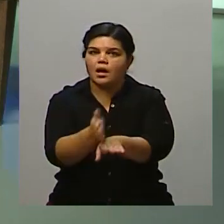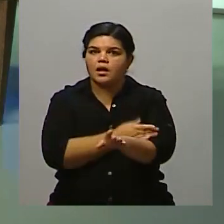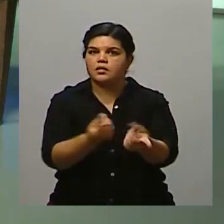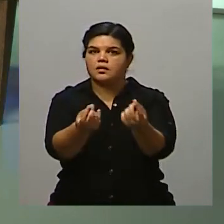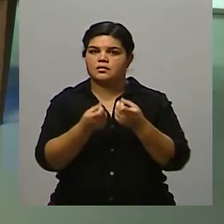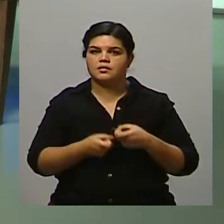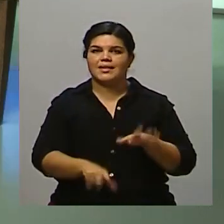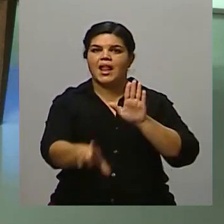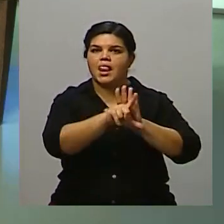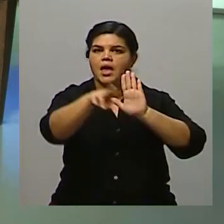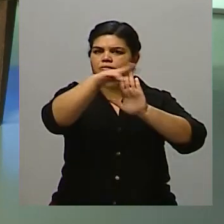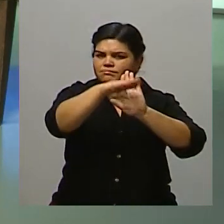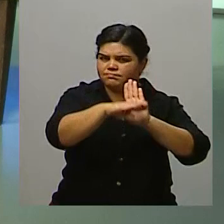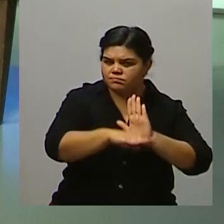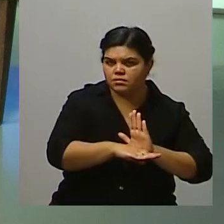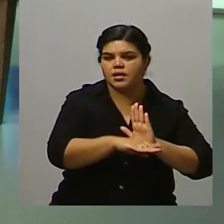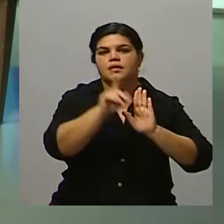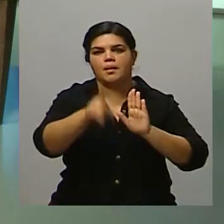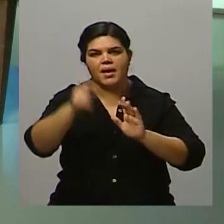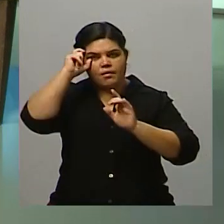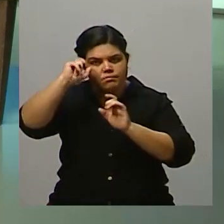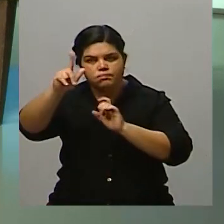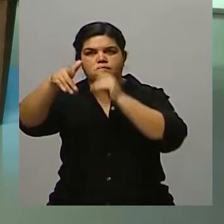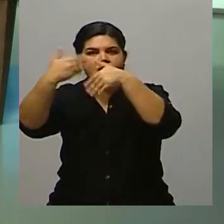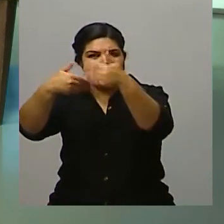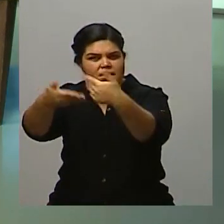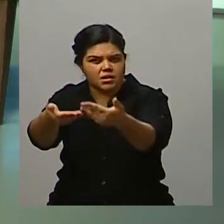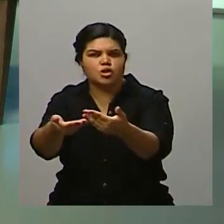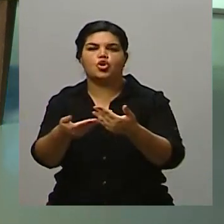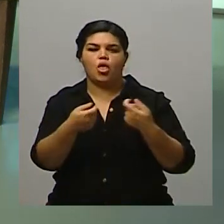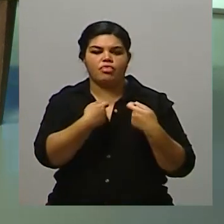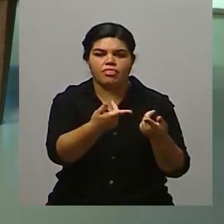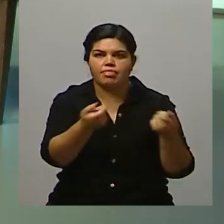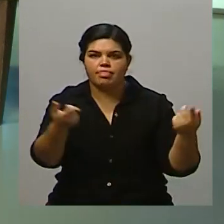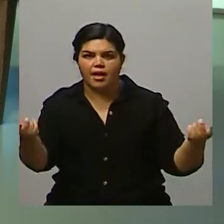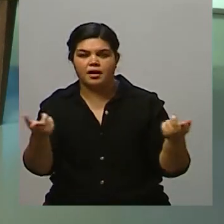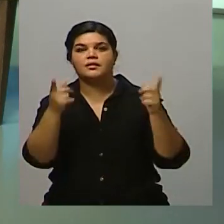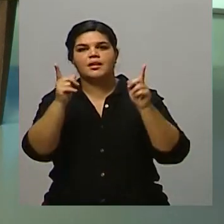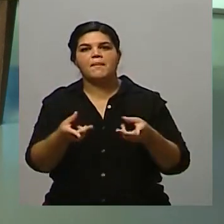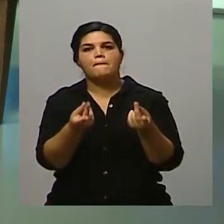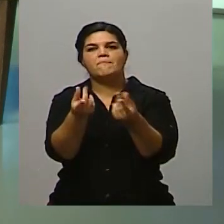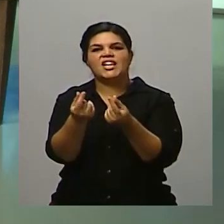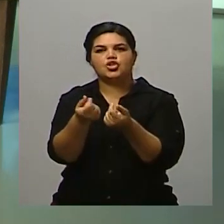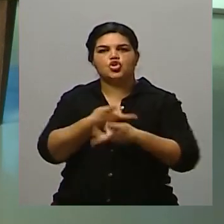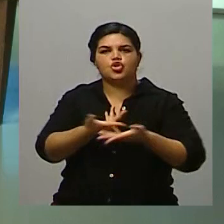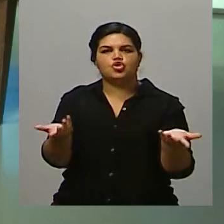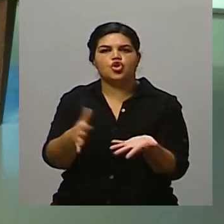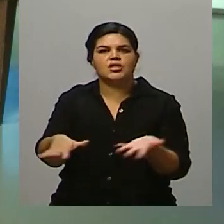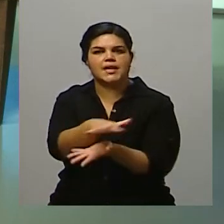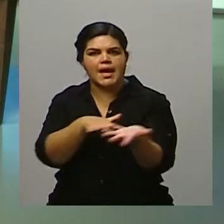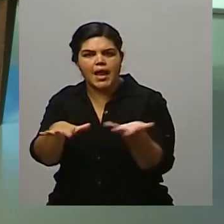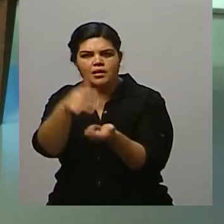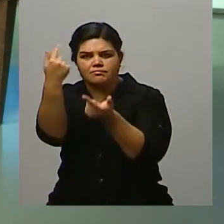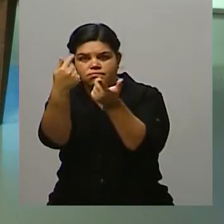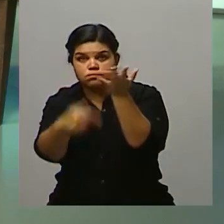que haber capacitaciones, tiene que, incluso, bueno, después hablaremos quizás, precios sociales, también todos los condimentos necesarios para que